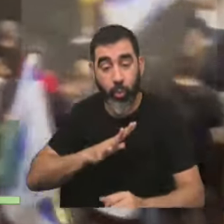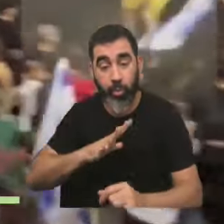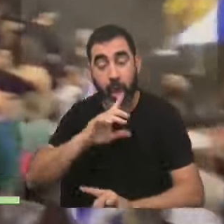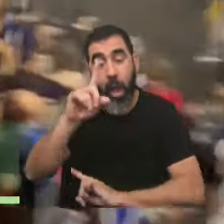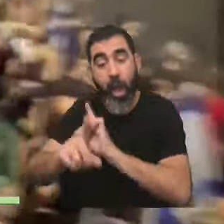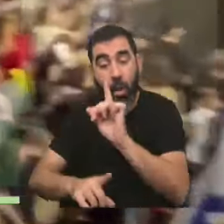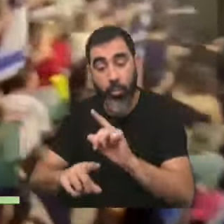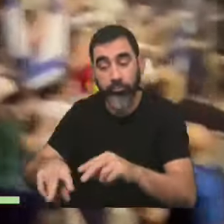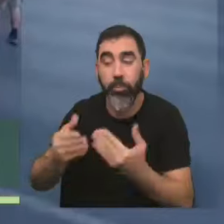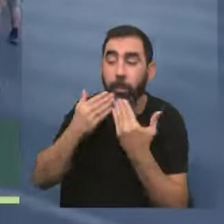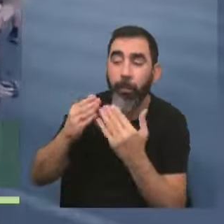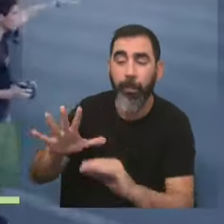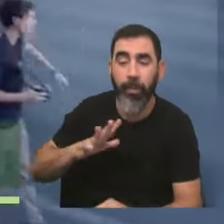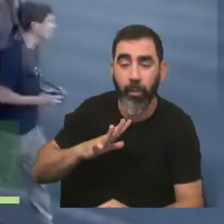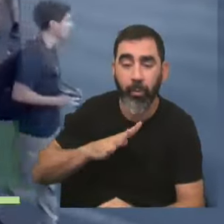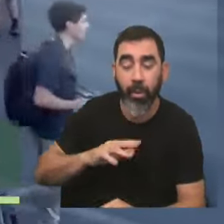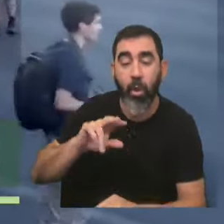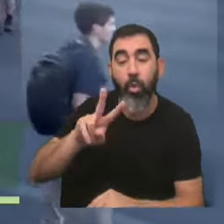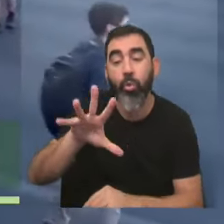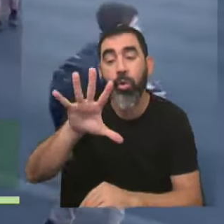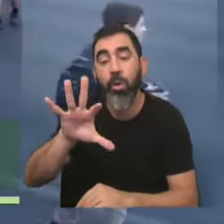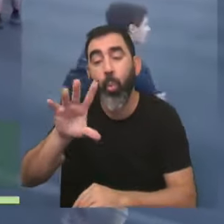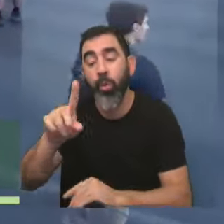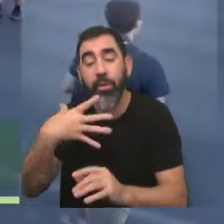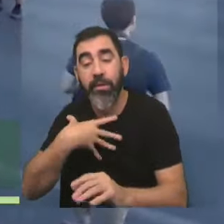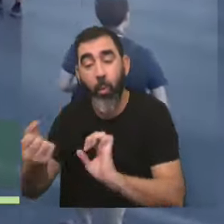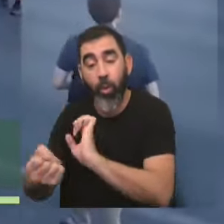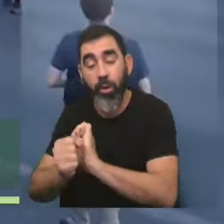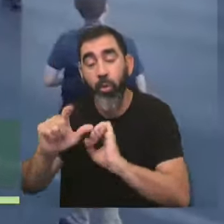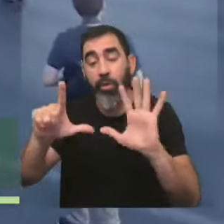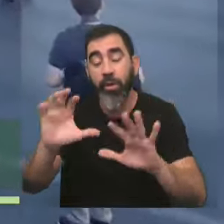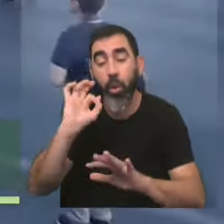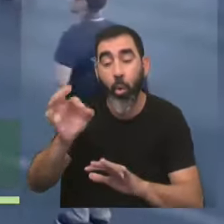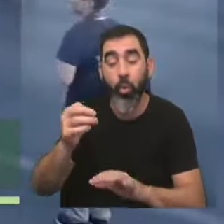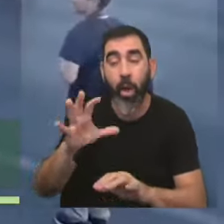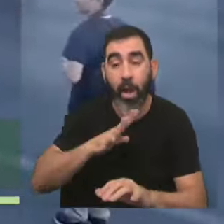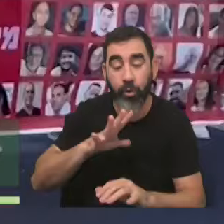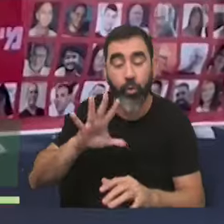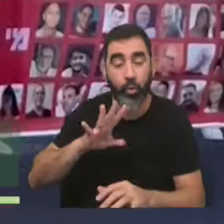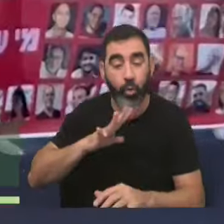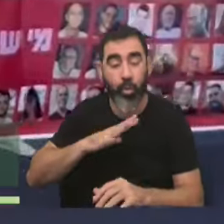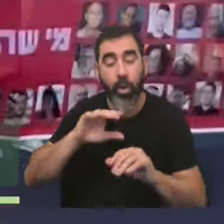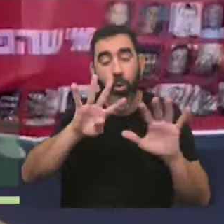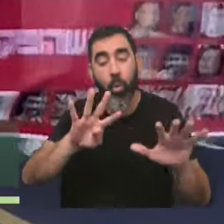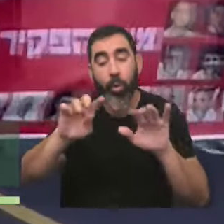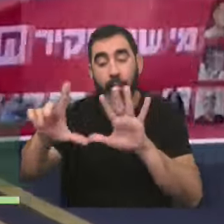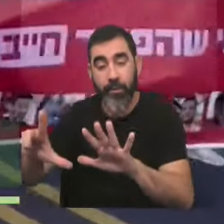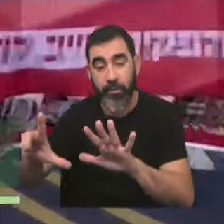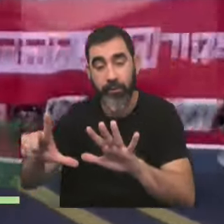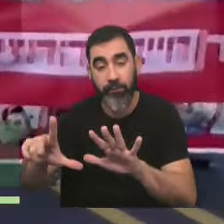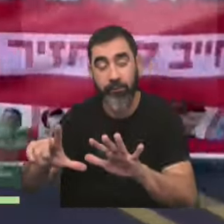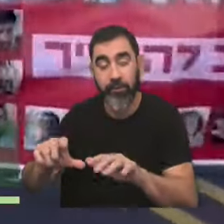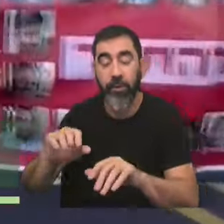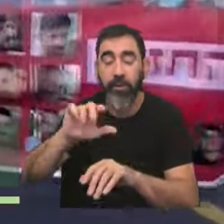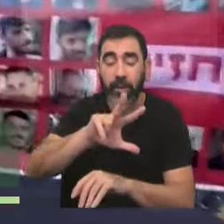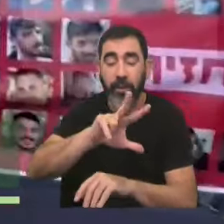siguen siendo interrogados de los 251 secuestrados el 7 de octubre quedan en el enclave al menos 97 cautivos de los cuales unos